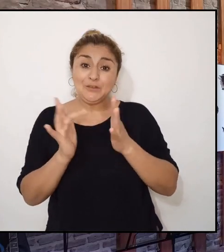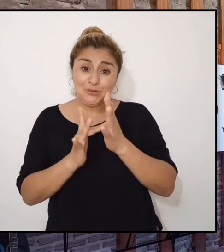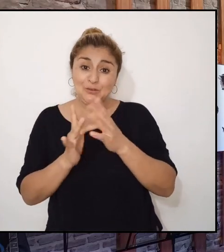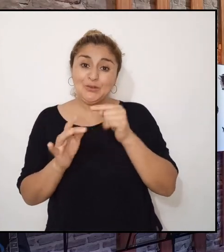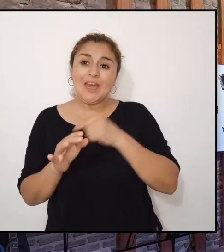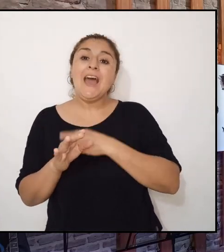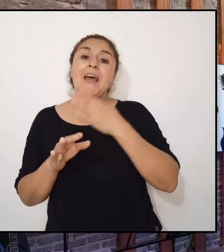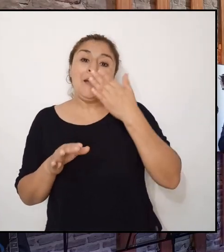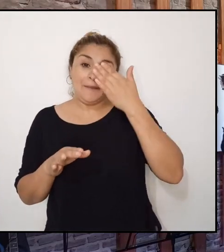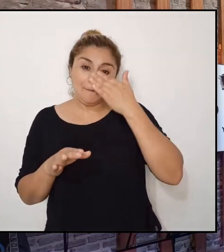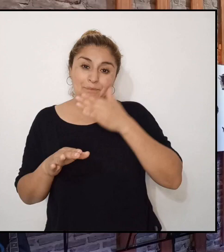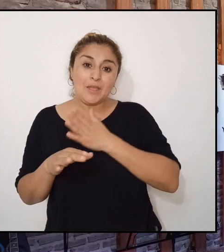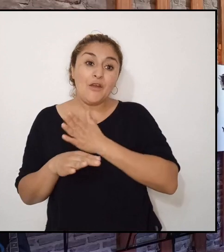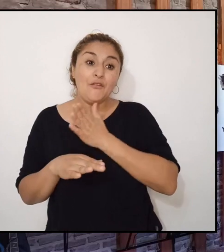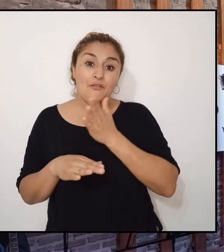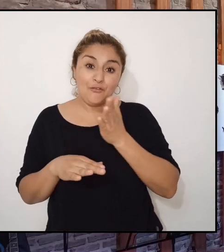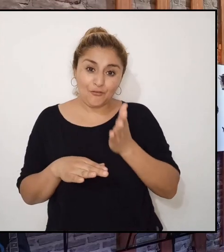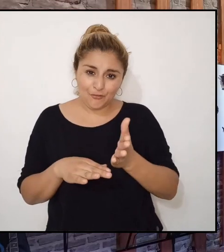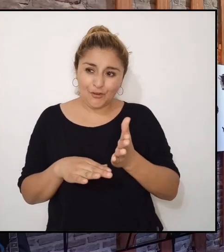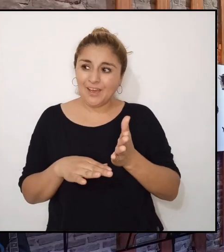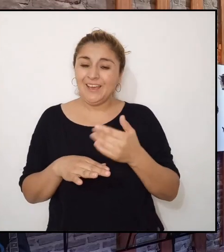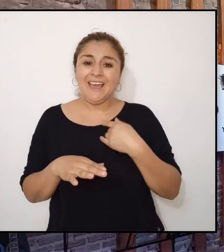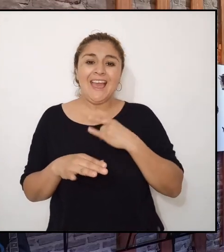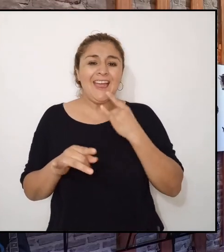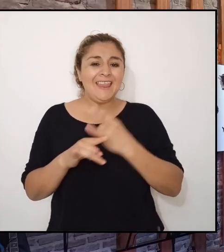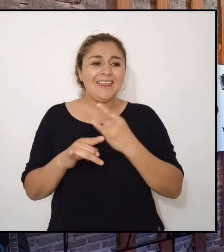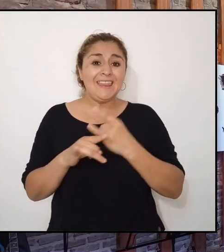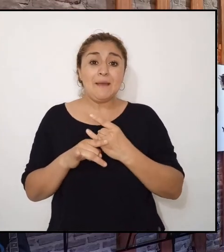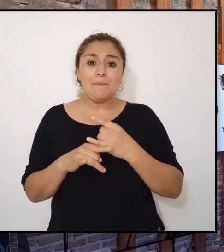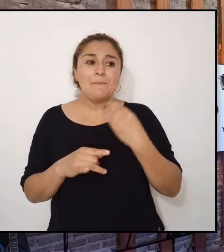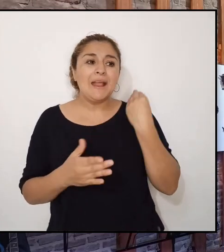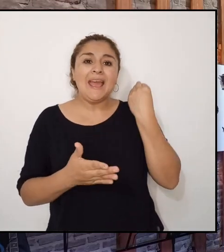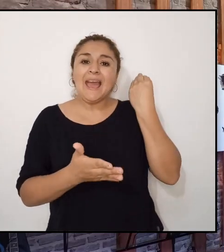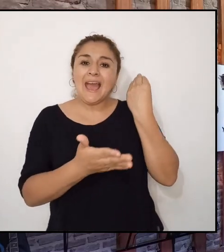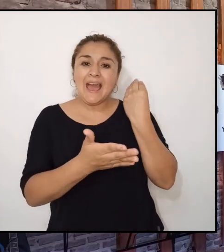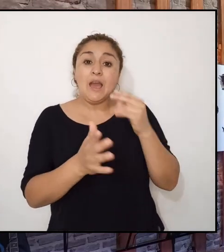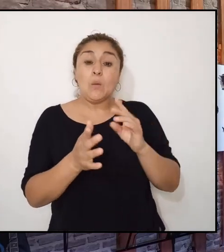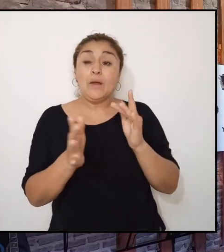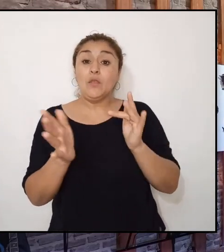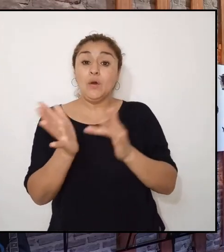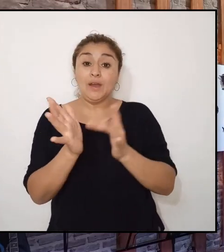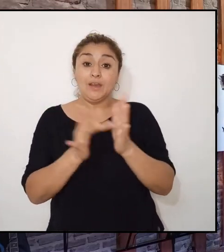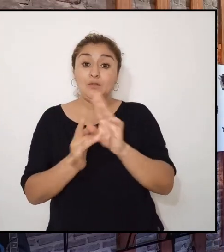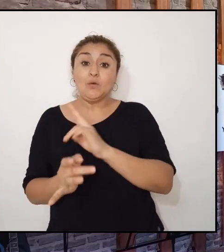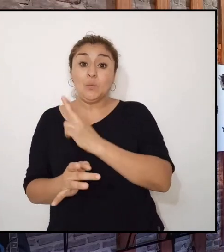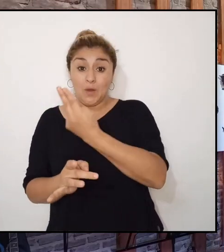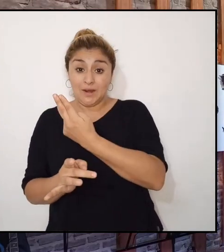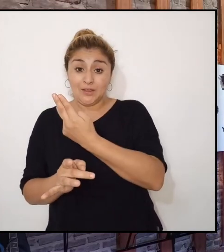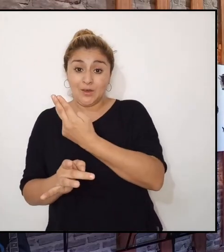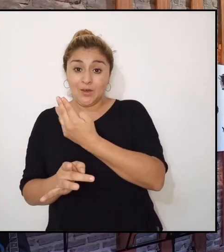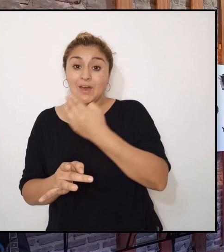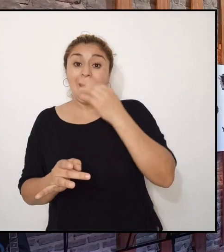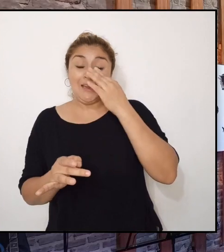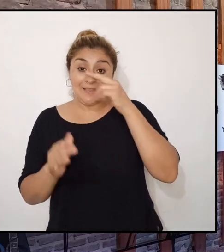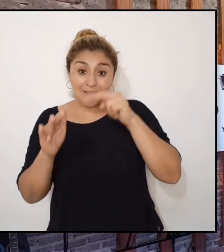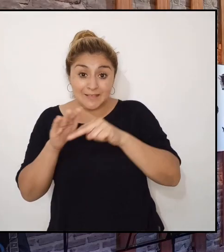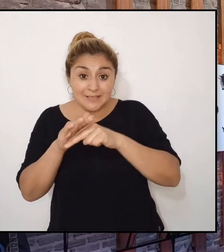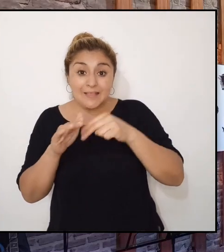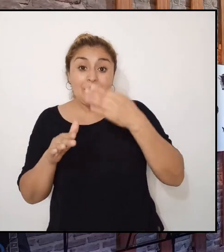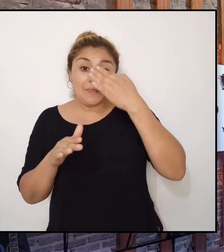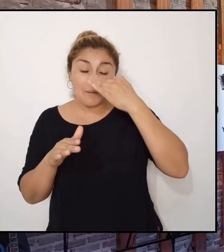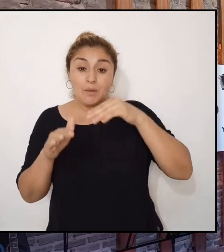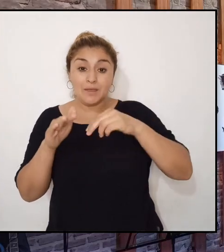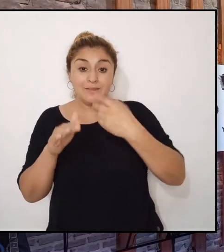cuando iban en camino, hablaba con ellos, les recordaba las Escrituras. Cuando Jesús se manifestó a ellos, ellos lo vieron, se dieron cuenta quién era y